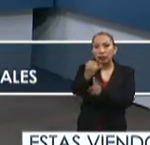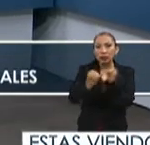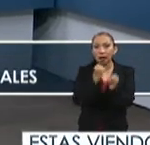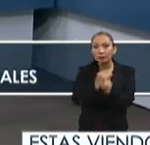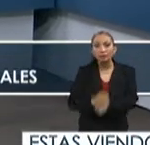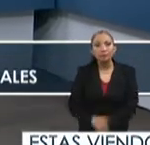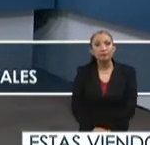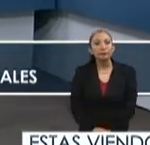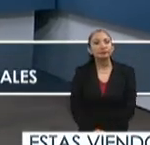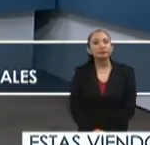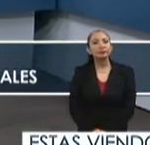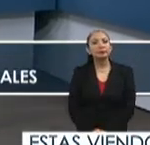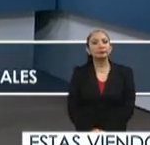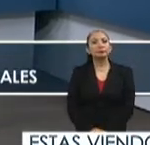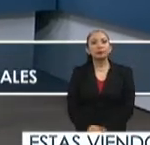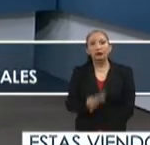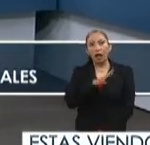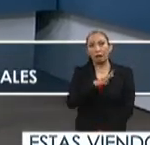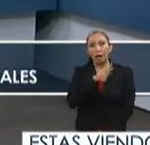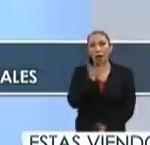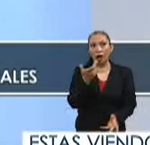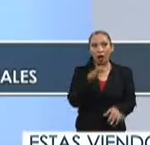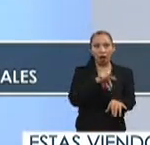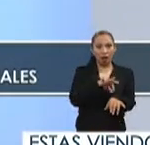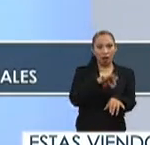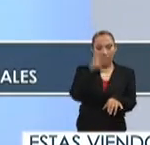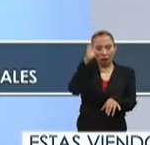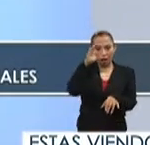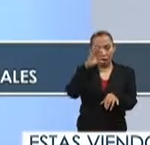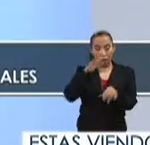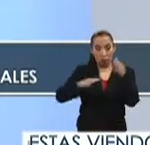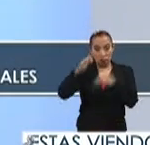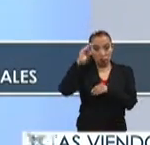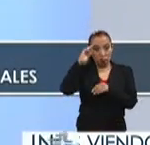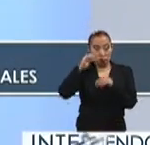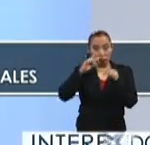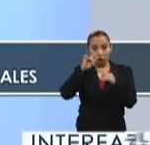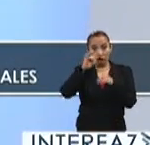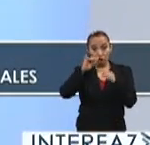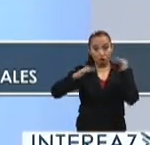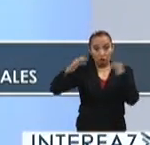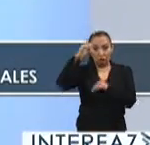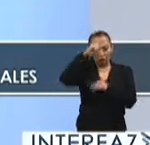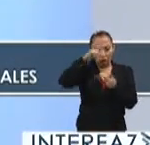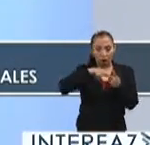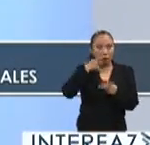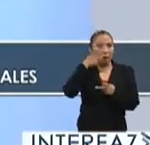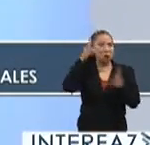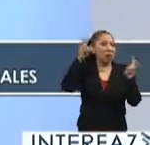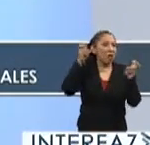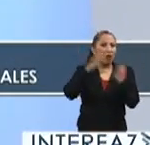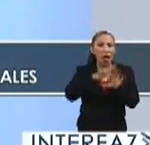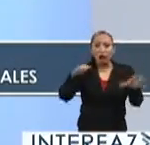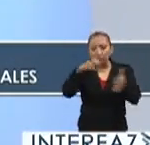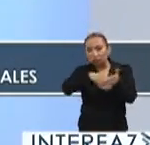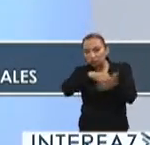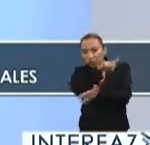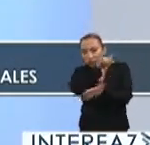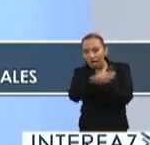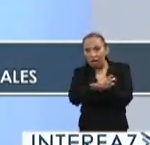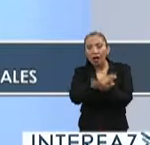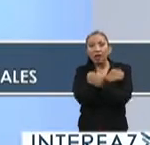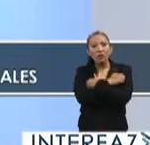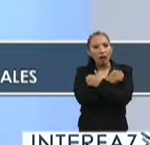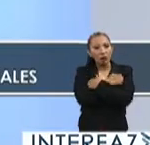internacional? Pues había doctores, psicólogos, personas que discutieron, por ejemplo, reforma educativa,